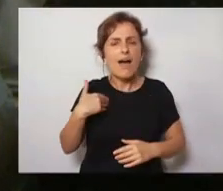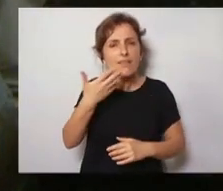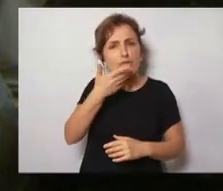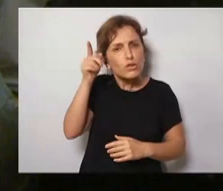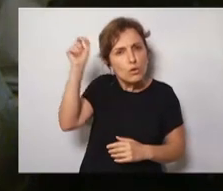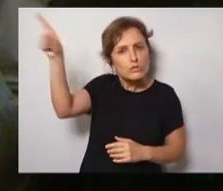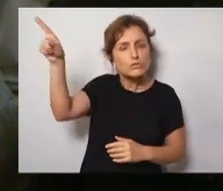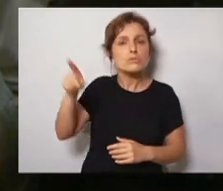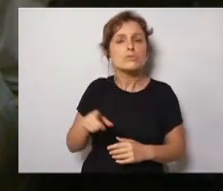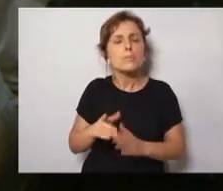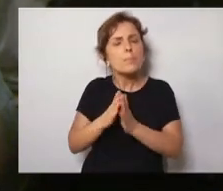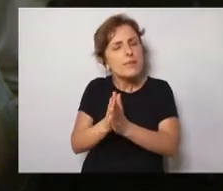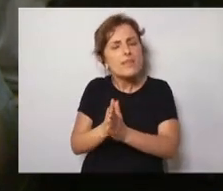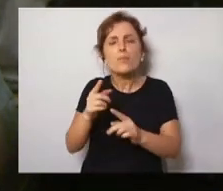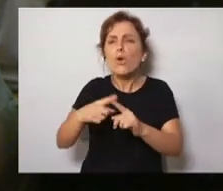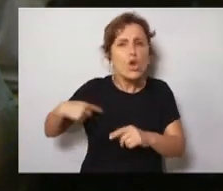ruega por nosotros